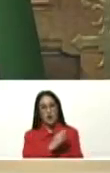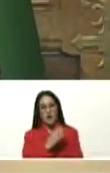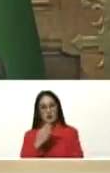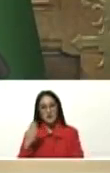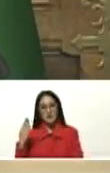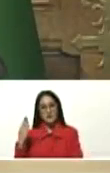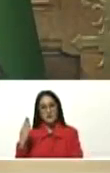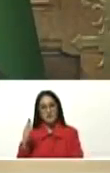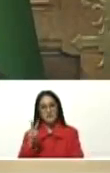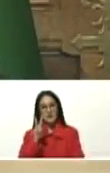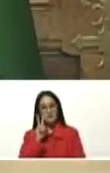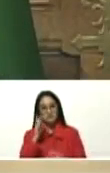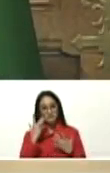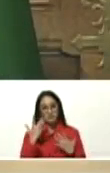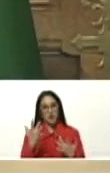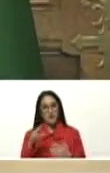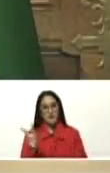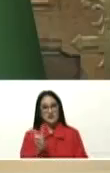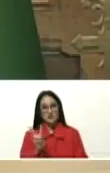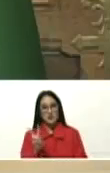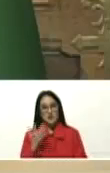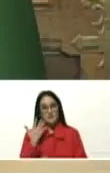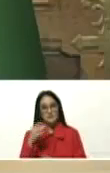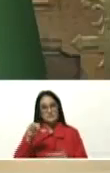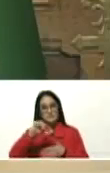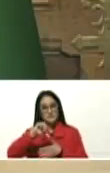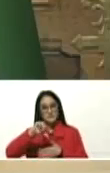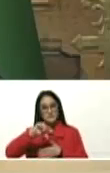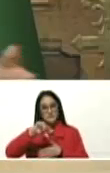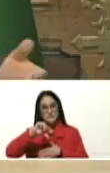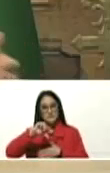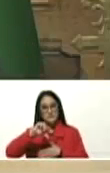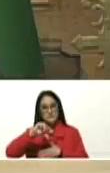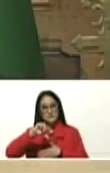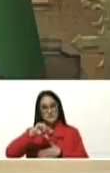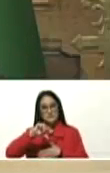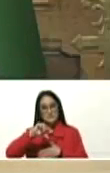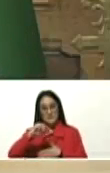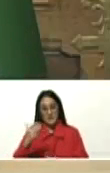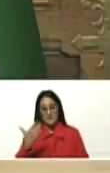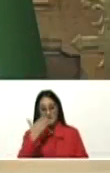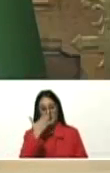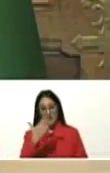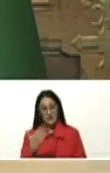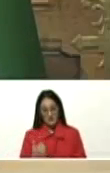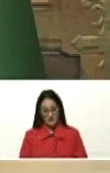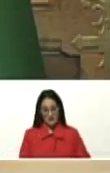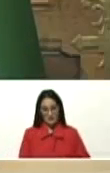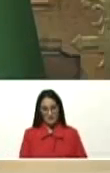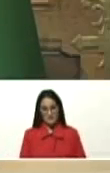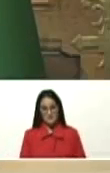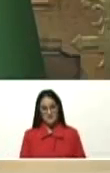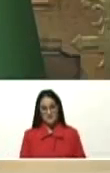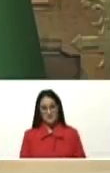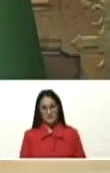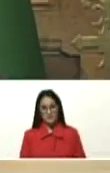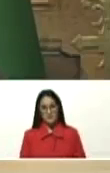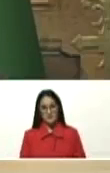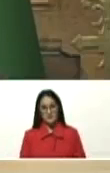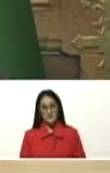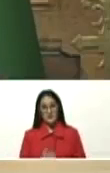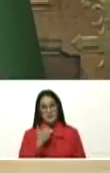y podrán ver a Venezuela y a Sudamérica. Estamos frente a frente.